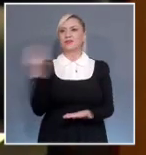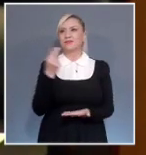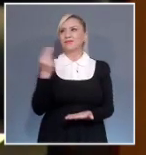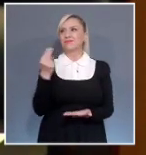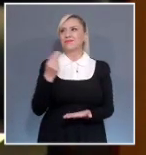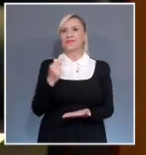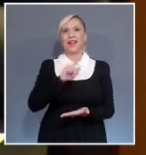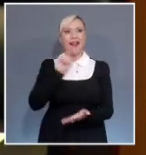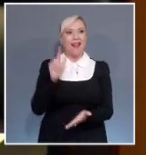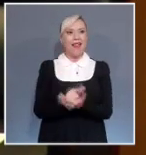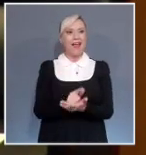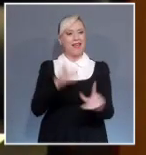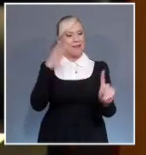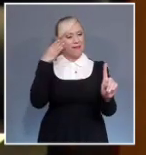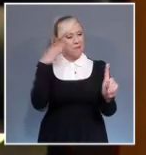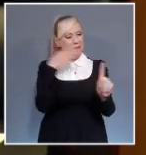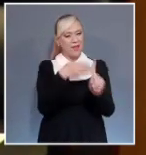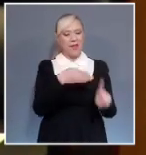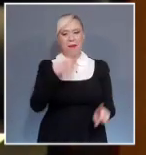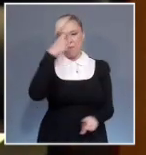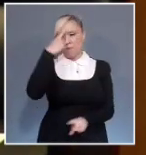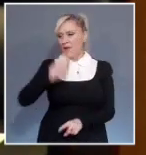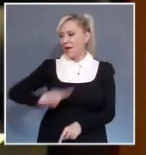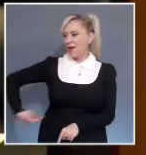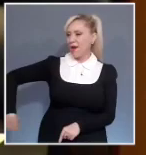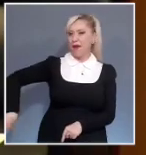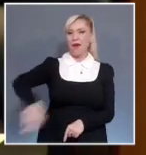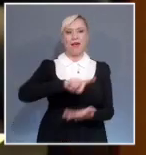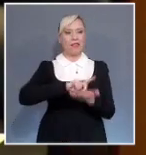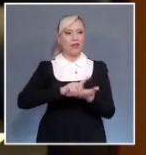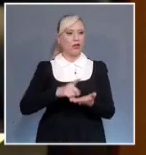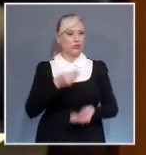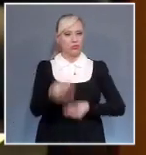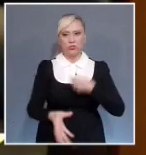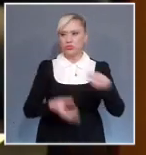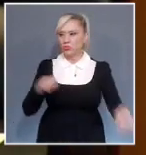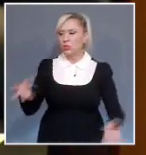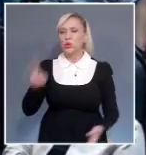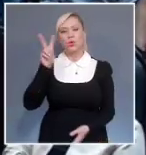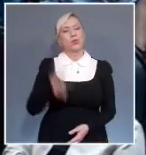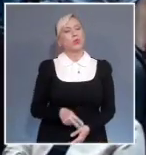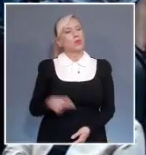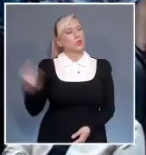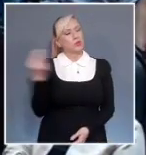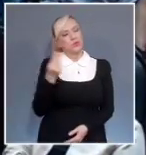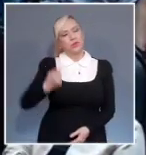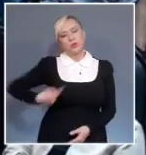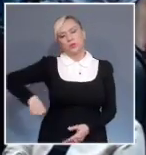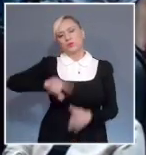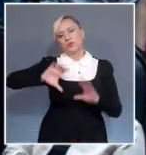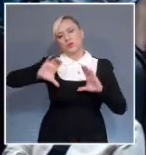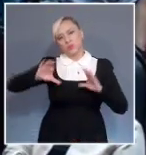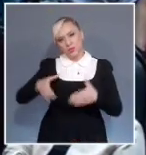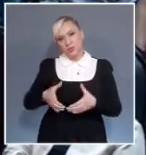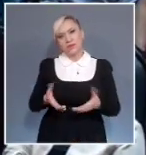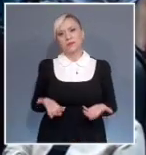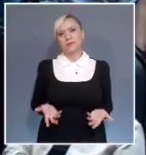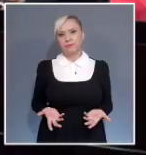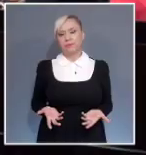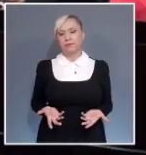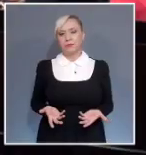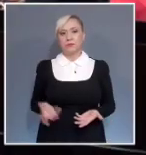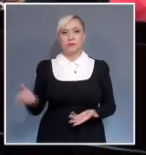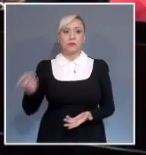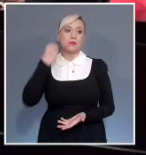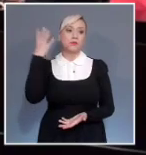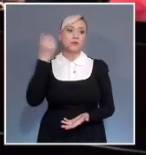específicas, transversales, integrales, que tanto urge para nuestra población. En este foro se destacaron las políticas públicas